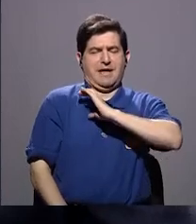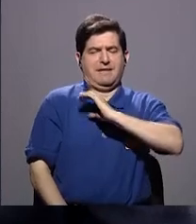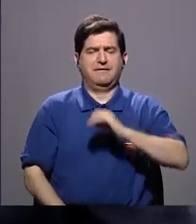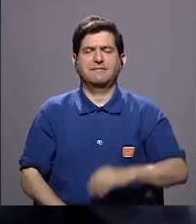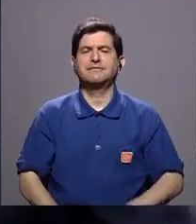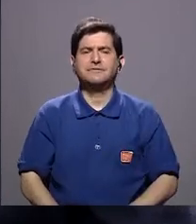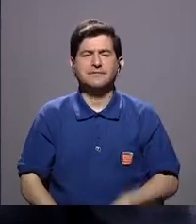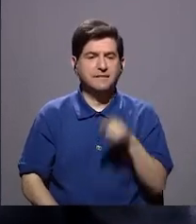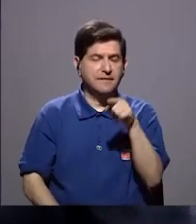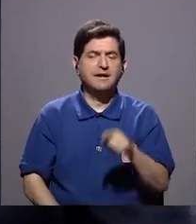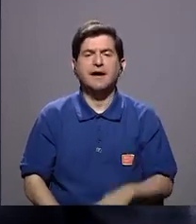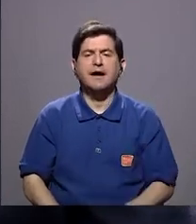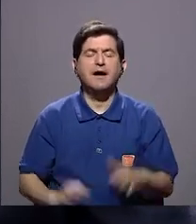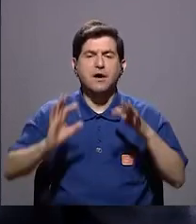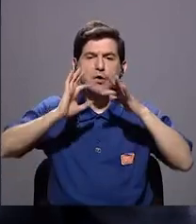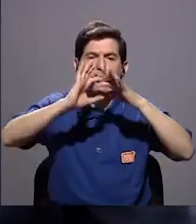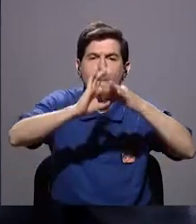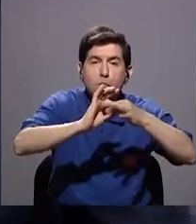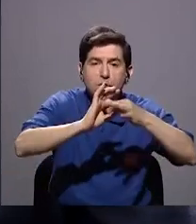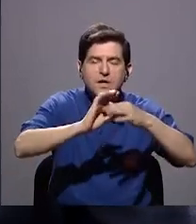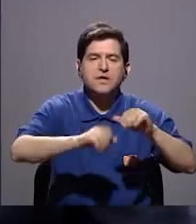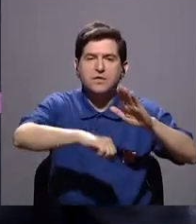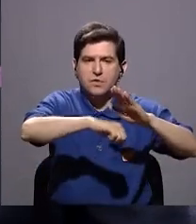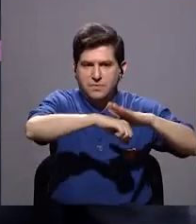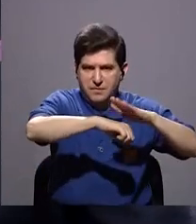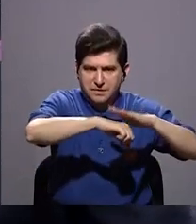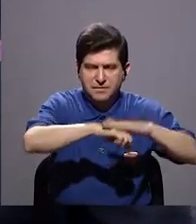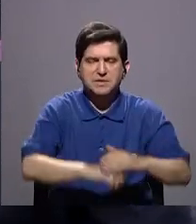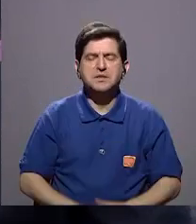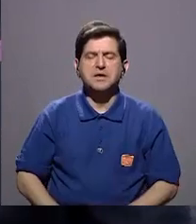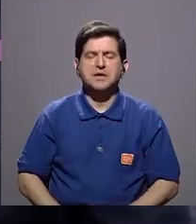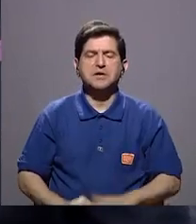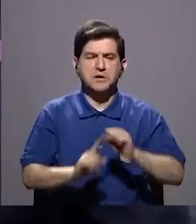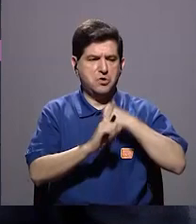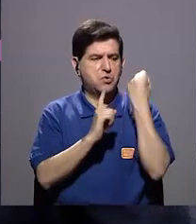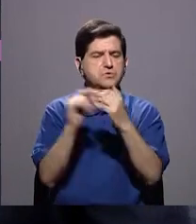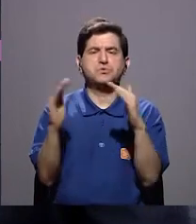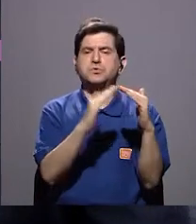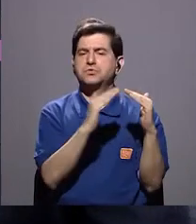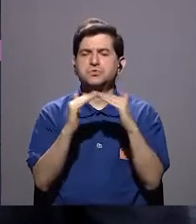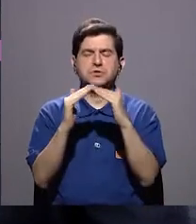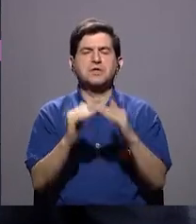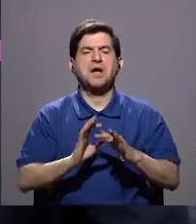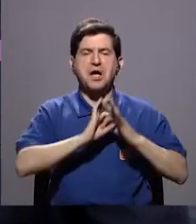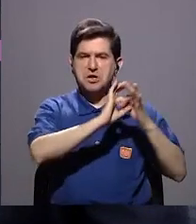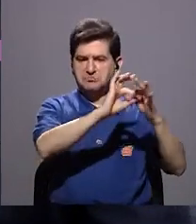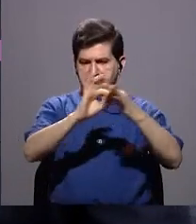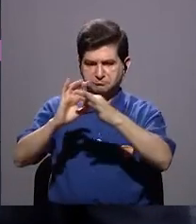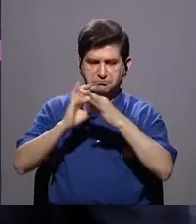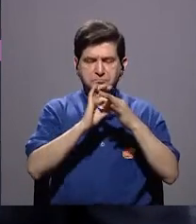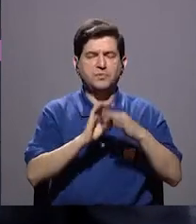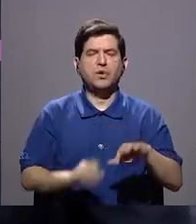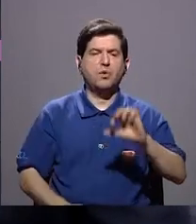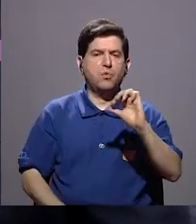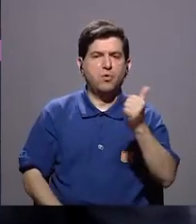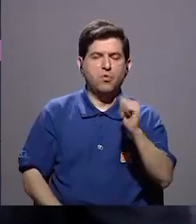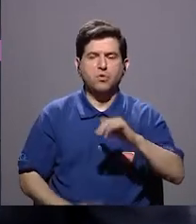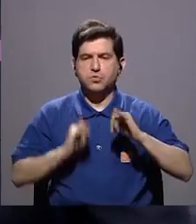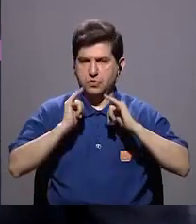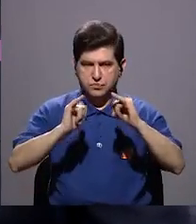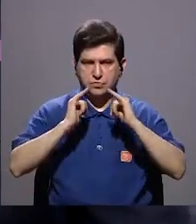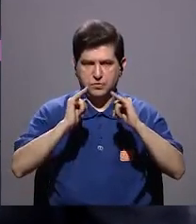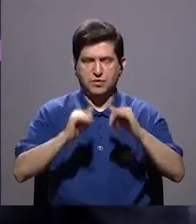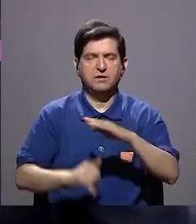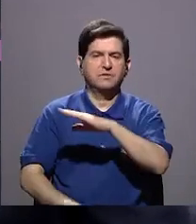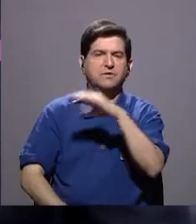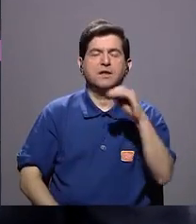un carácter que vayan acorde, que le permitan convivir con la sociedad, que le permitan relacionarse con sus pares y